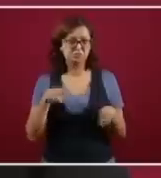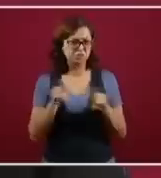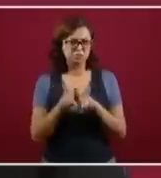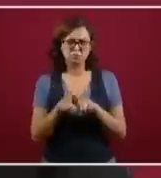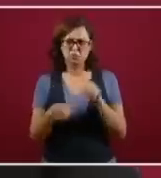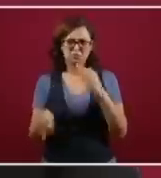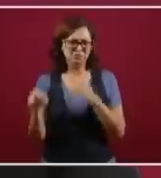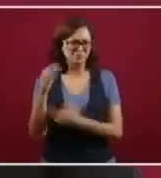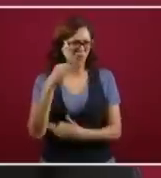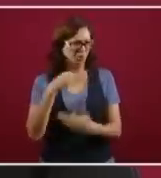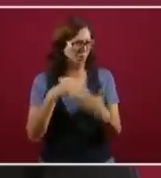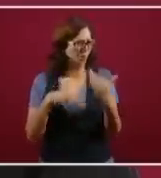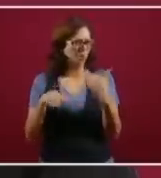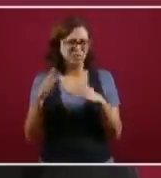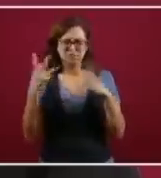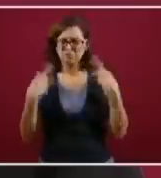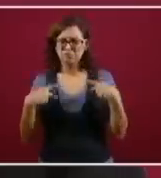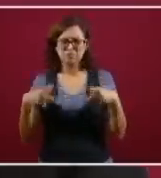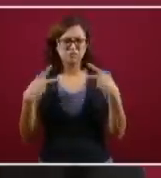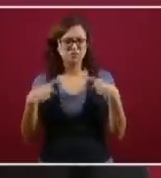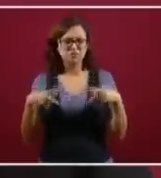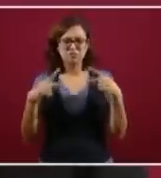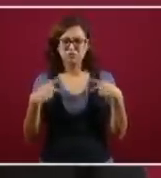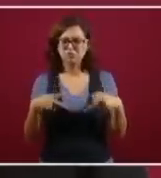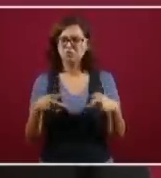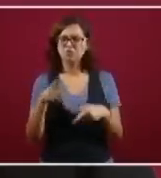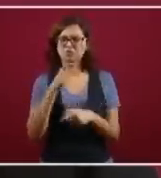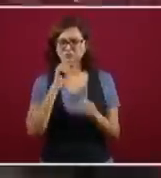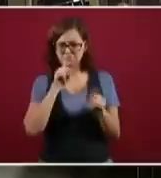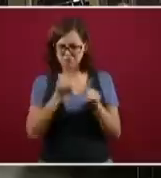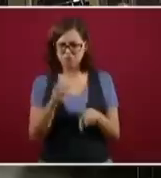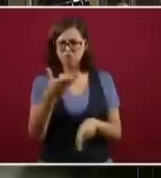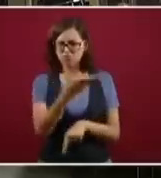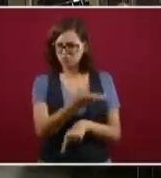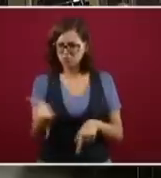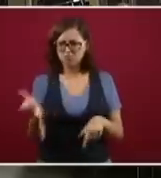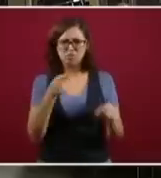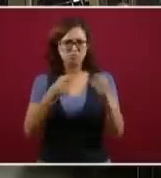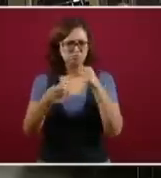todos nosotros, los medios, todos,